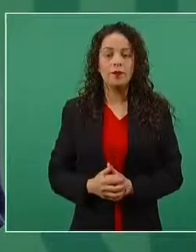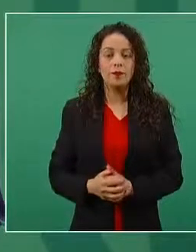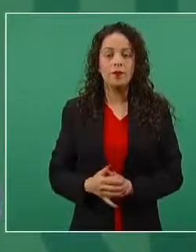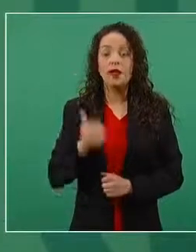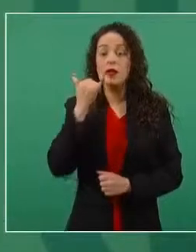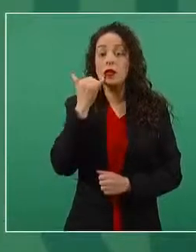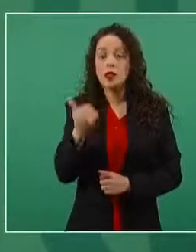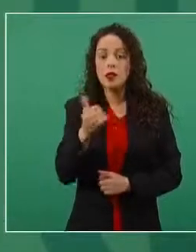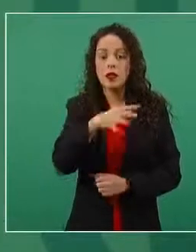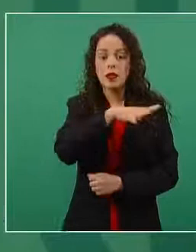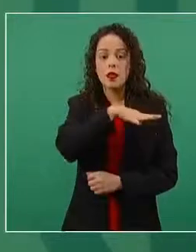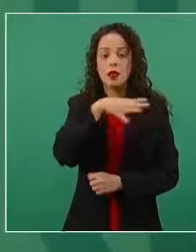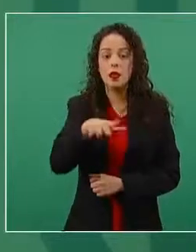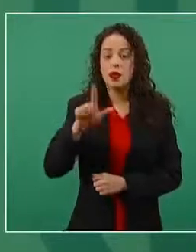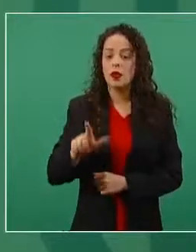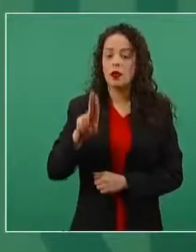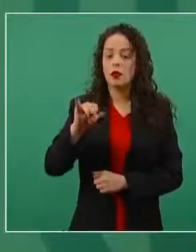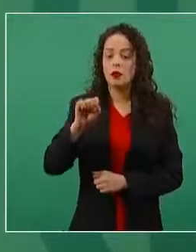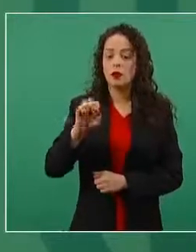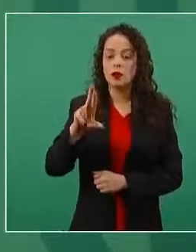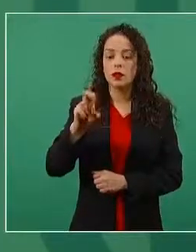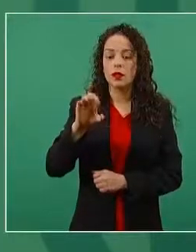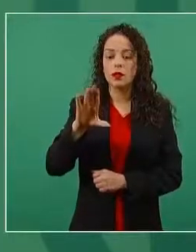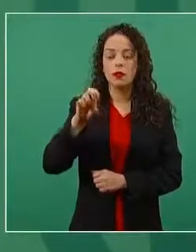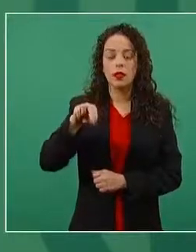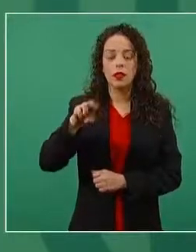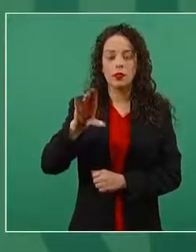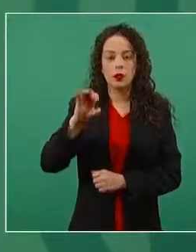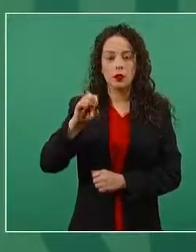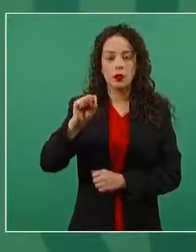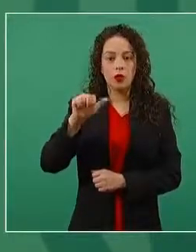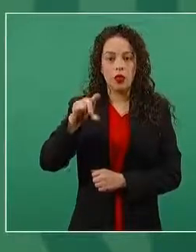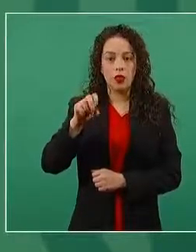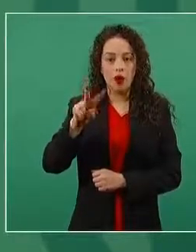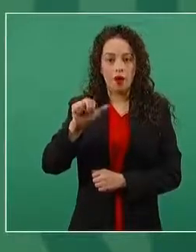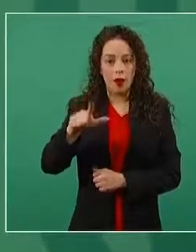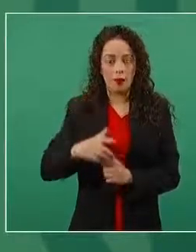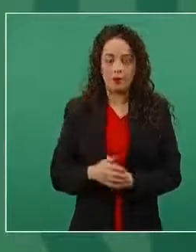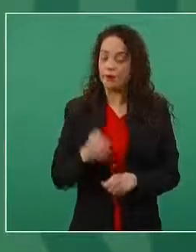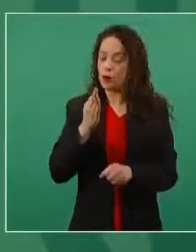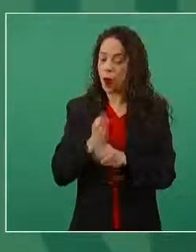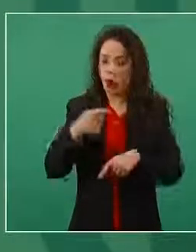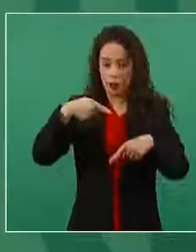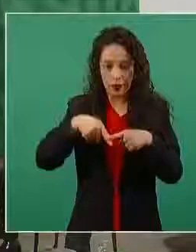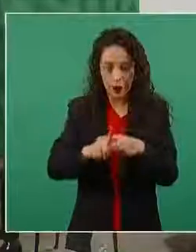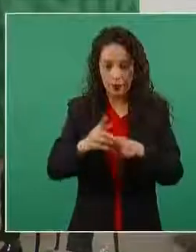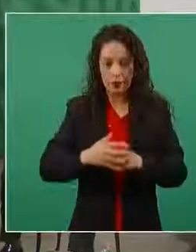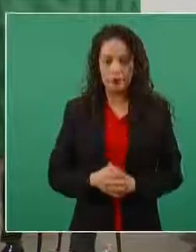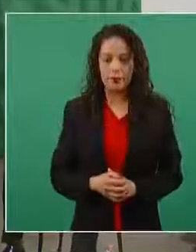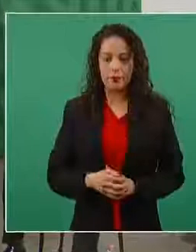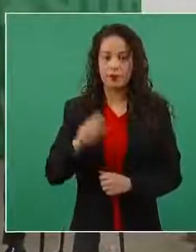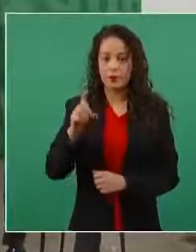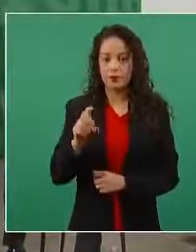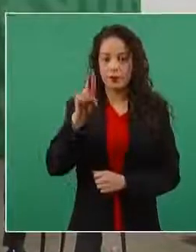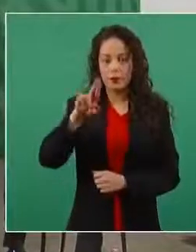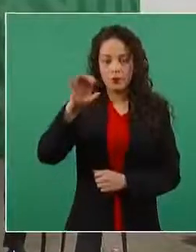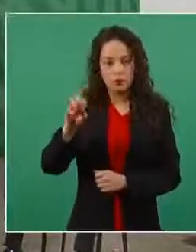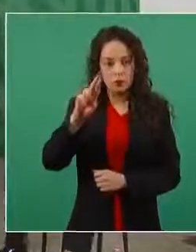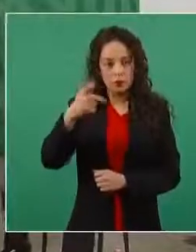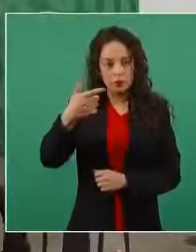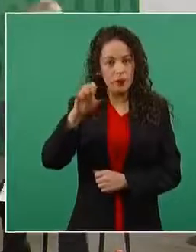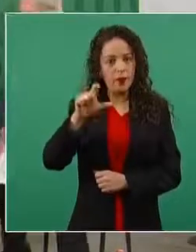y el general Luis Crescencio Sandoval González. Entonces comenzamos con el doctor Jorge